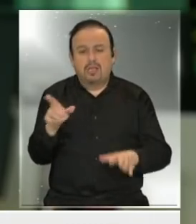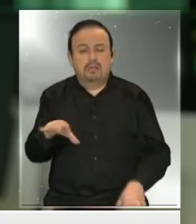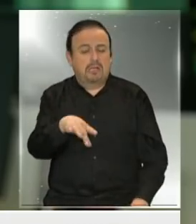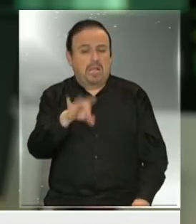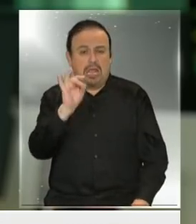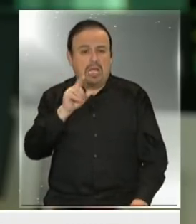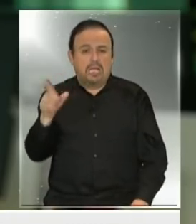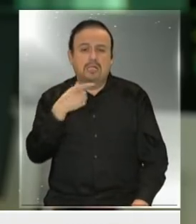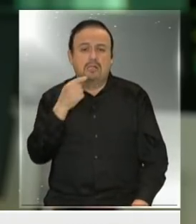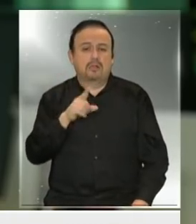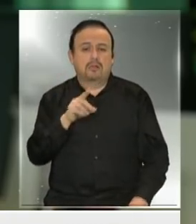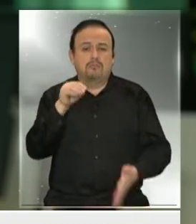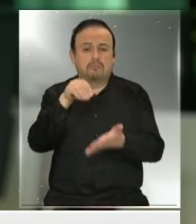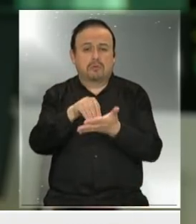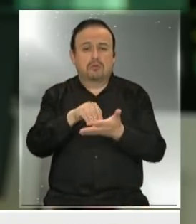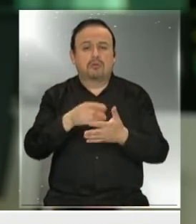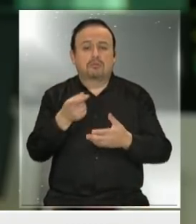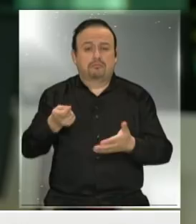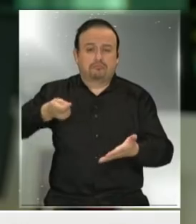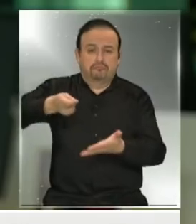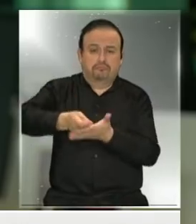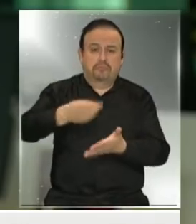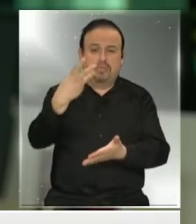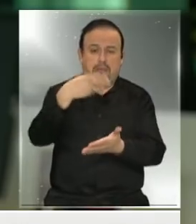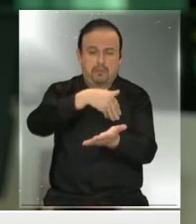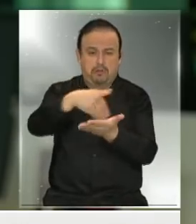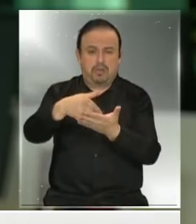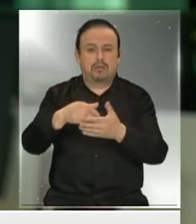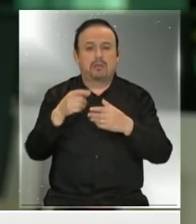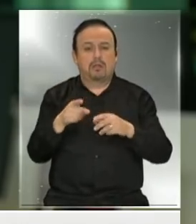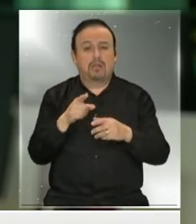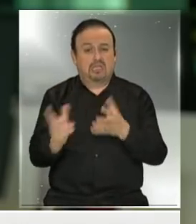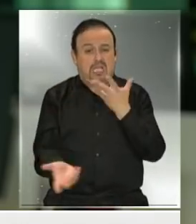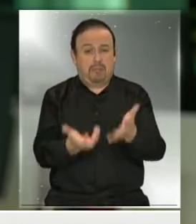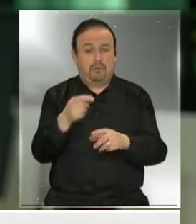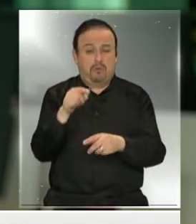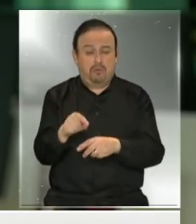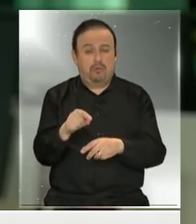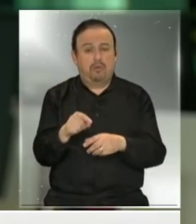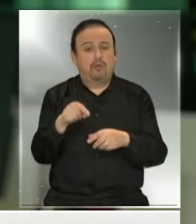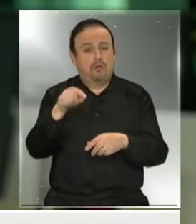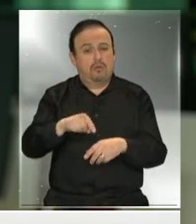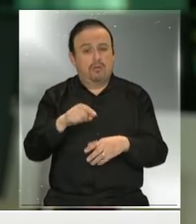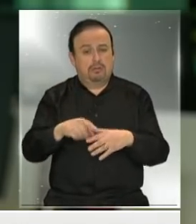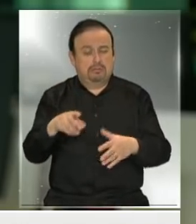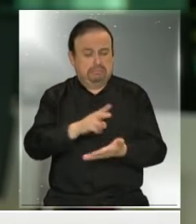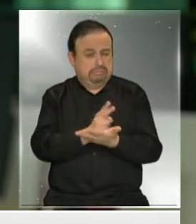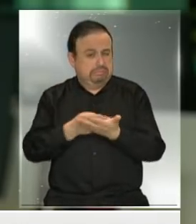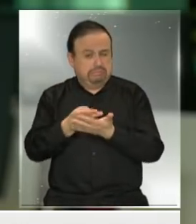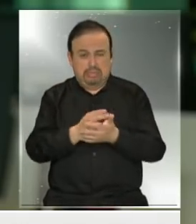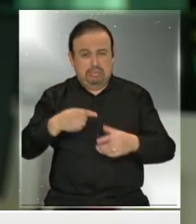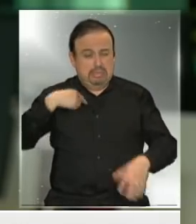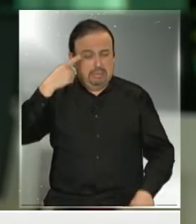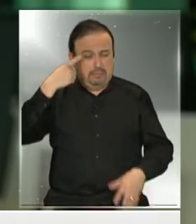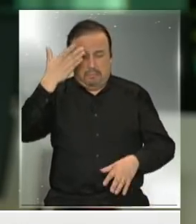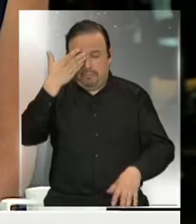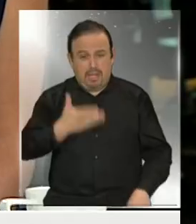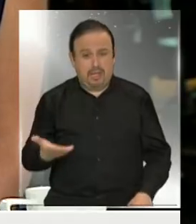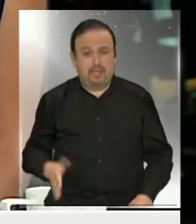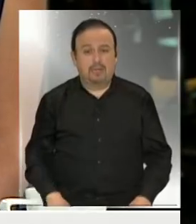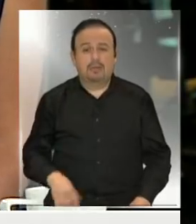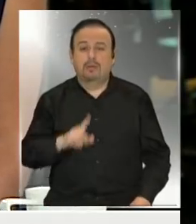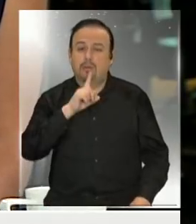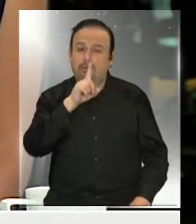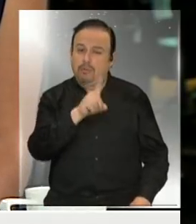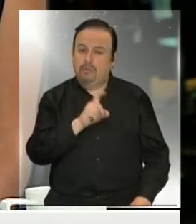quiera que le ponga nombre a la estación donde los pone los tres millones de pesos que se quemó en estos días de pesadilla quiero preguntarle por último